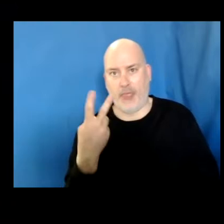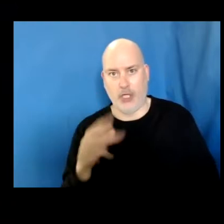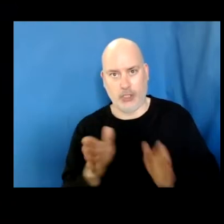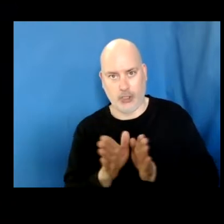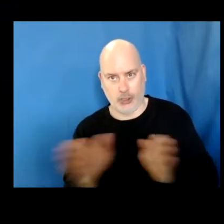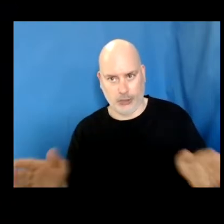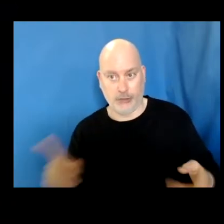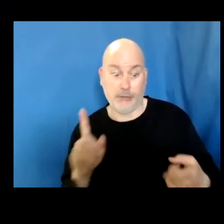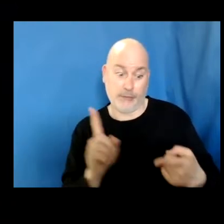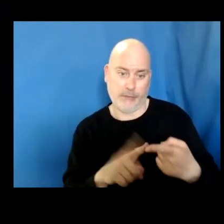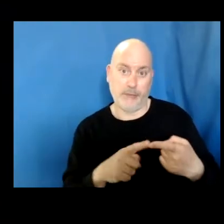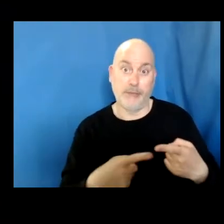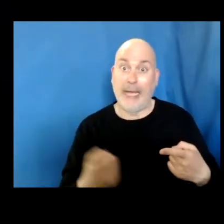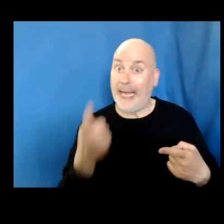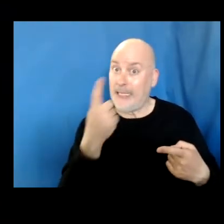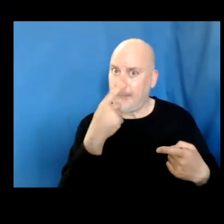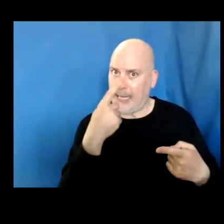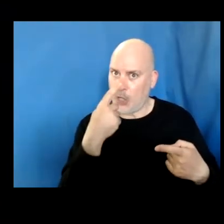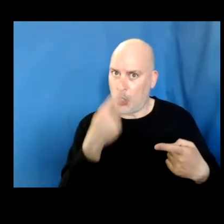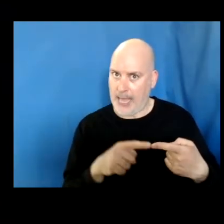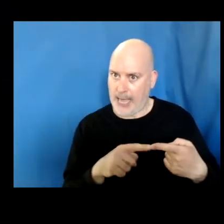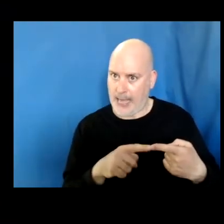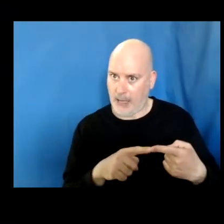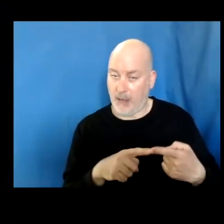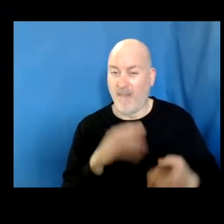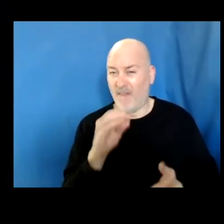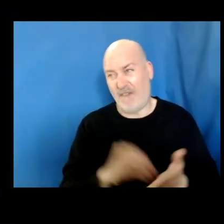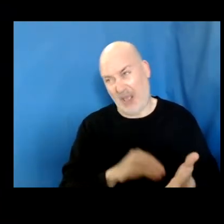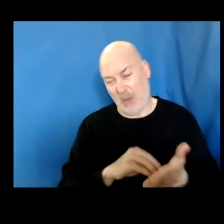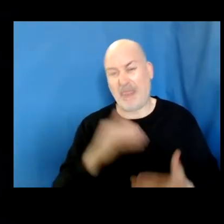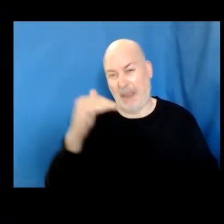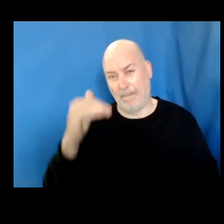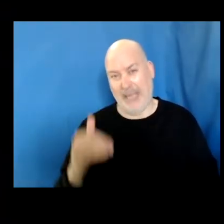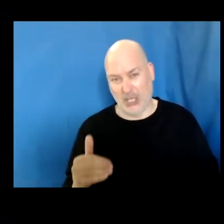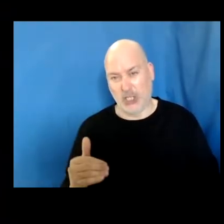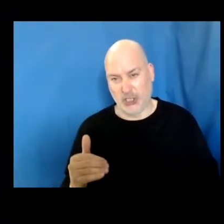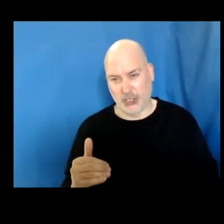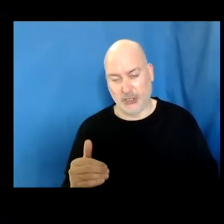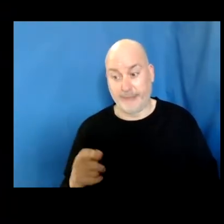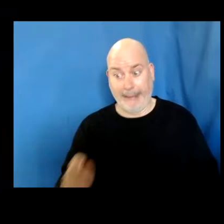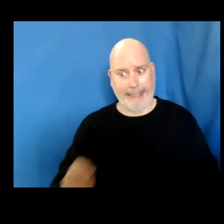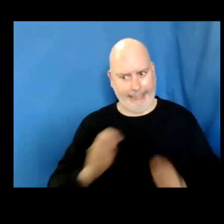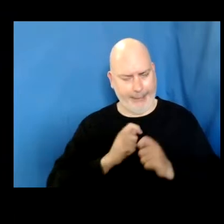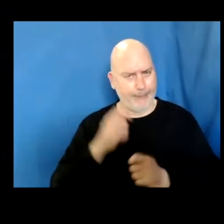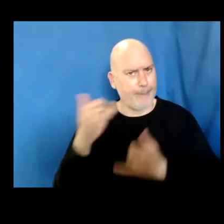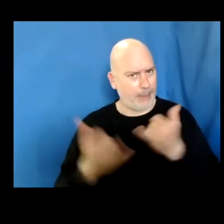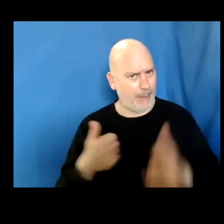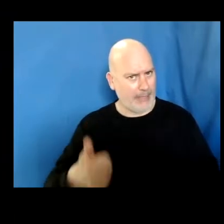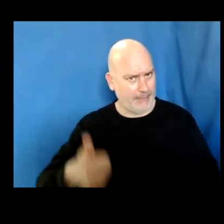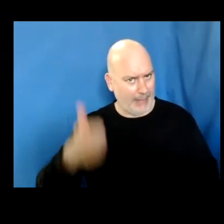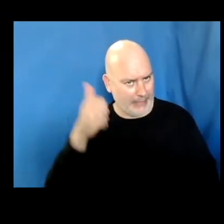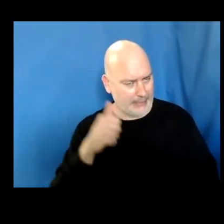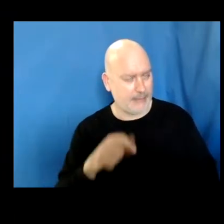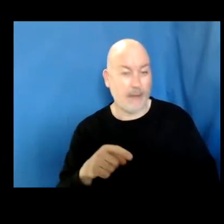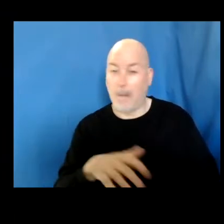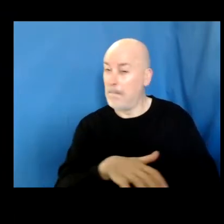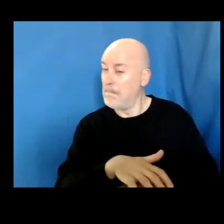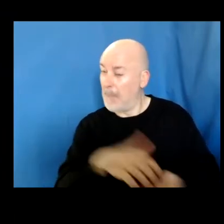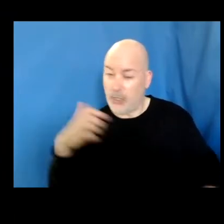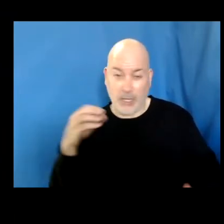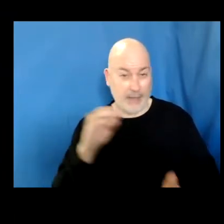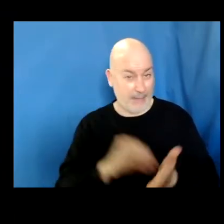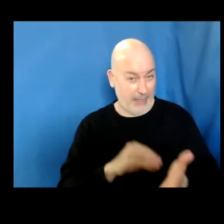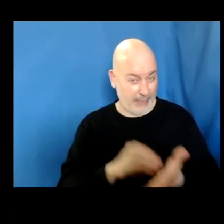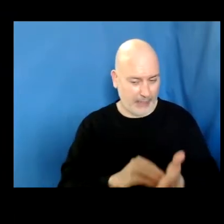por la vía respiratoria, que es menos frecuente y es la que nos puede dar más problemas, pero en la mayoría de las veces